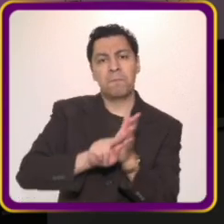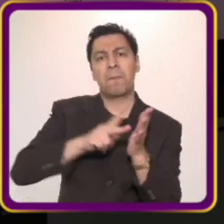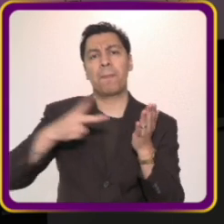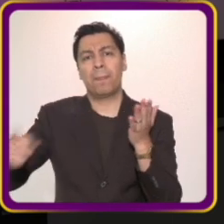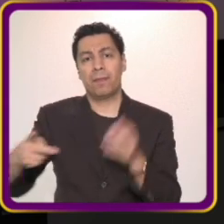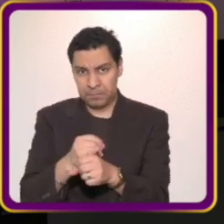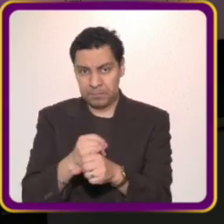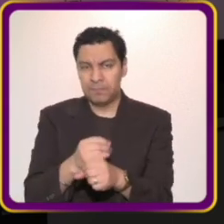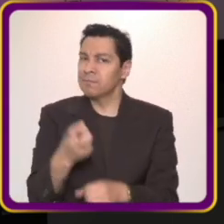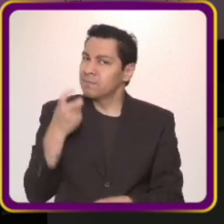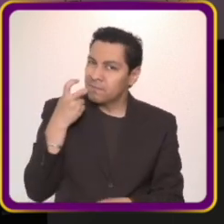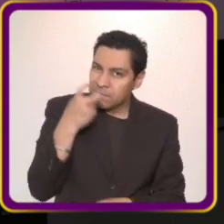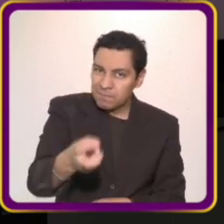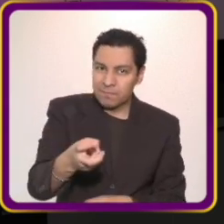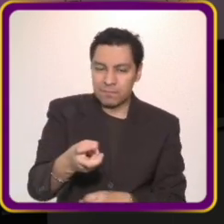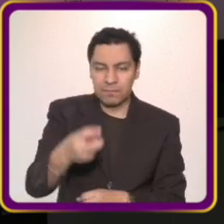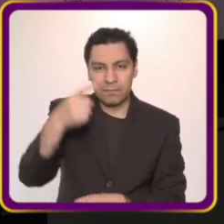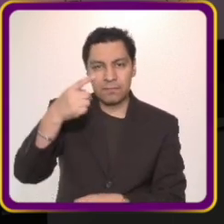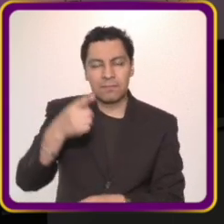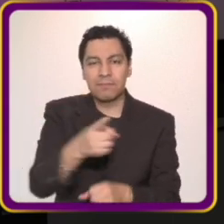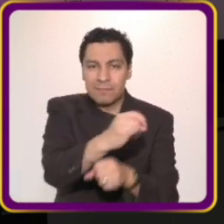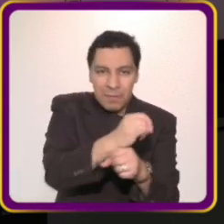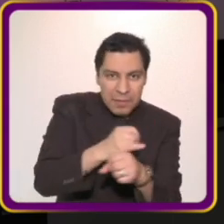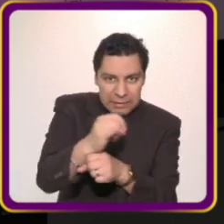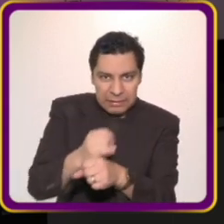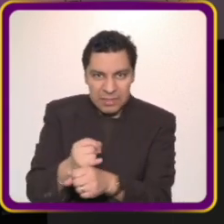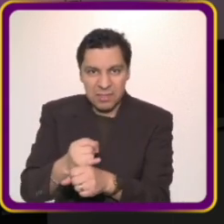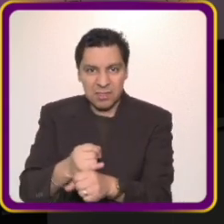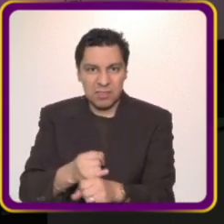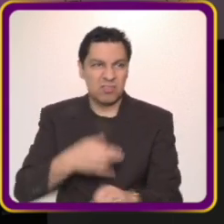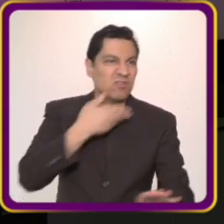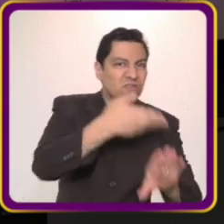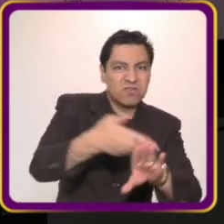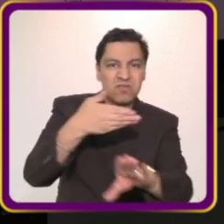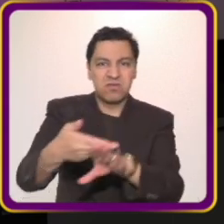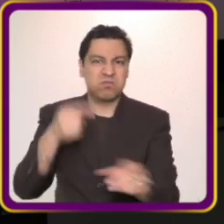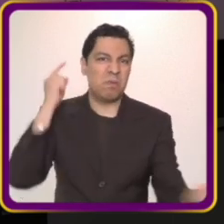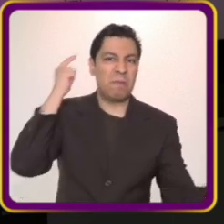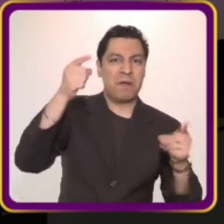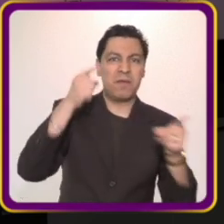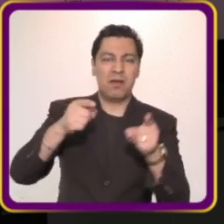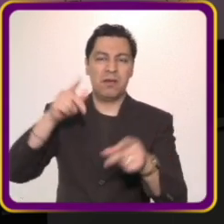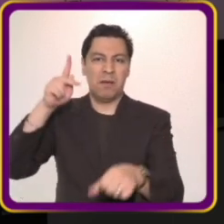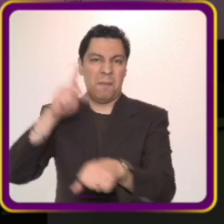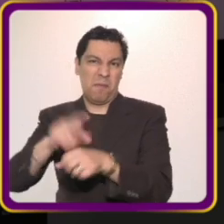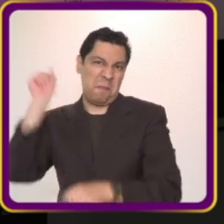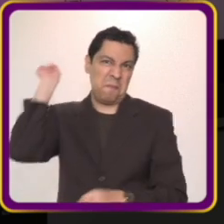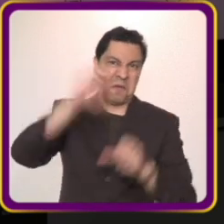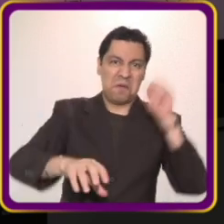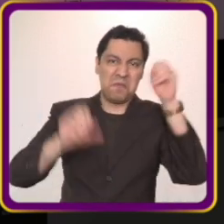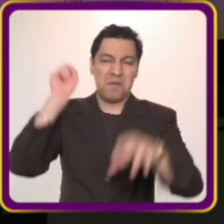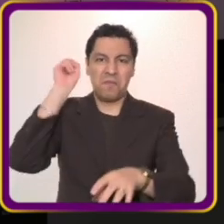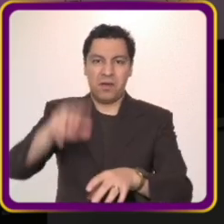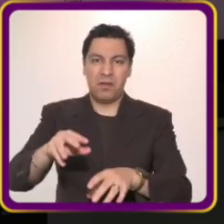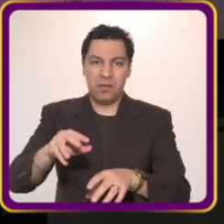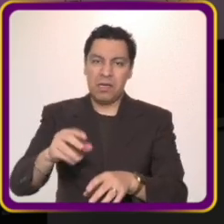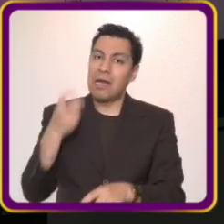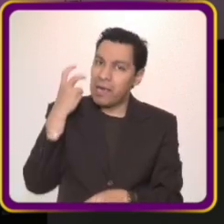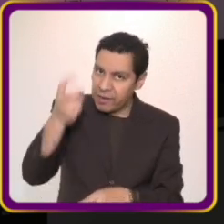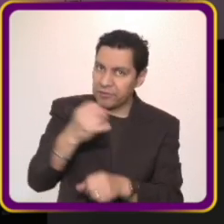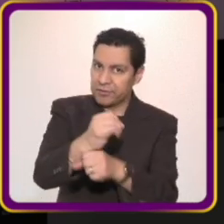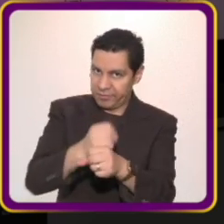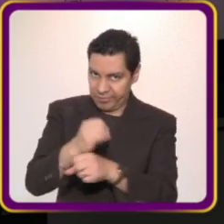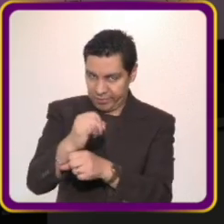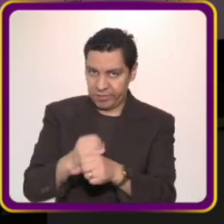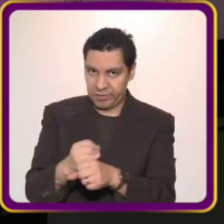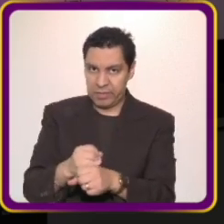investigación es para que se investiguen estos actos y que sea una información fidedigna y no se levanten falsos. El INAI